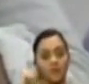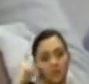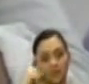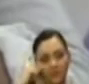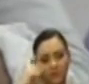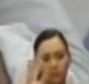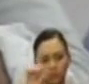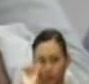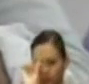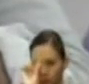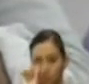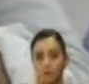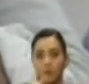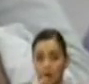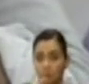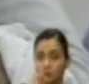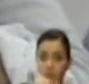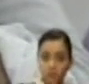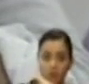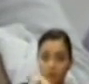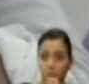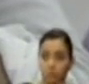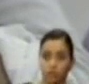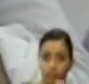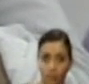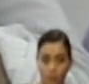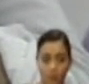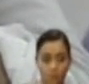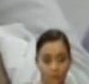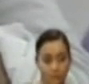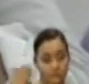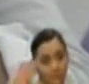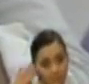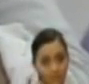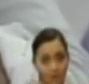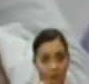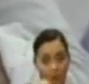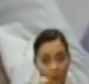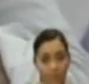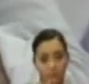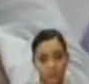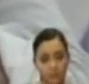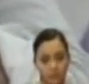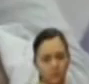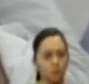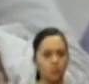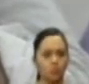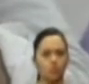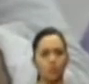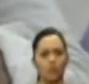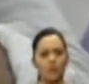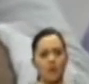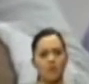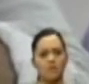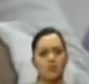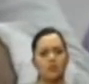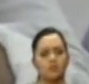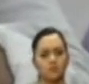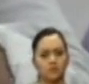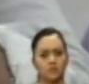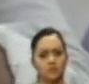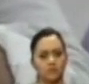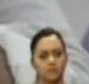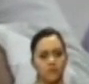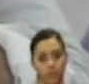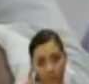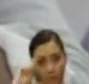país que recibimos, ¿no? Centenas de problemas limítrofes internos, muchos de ellos costaron sangre, acuérdese